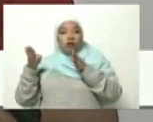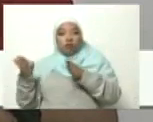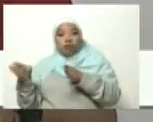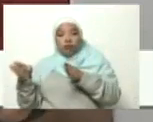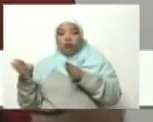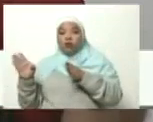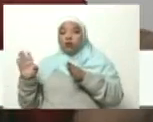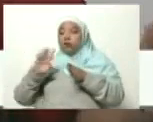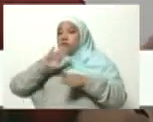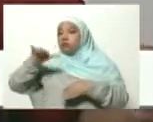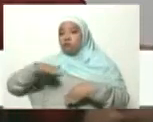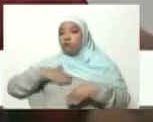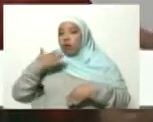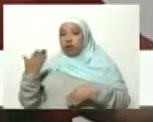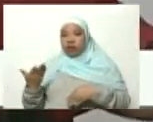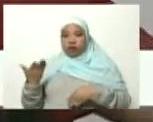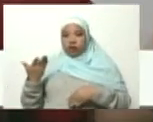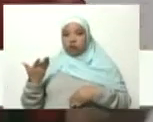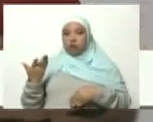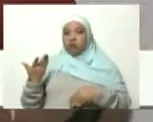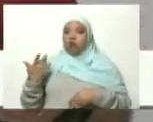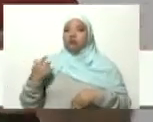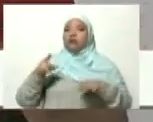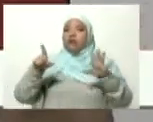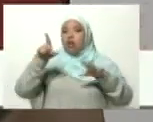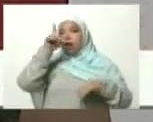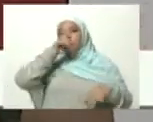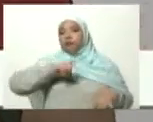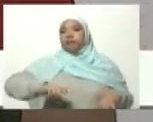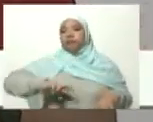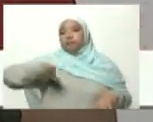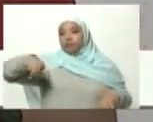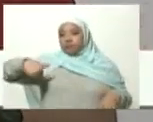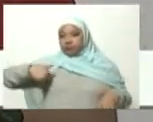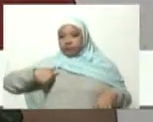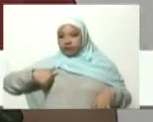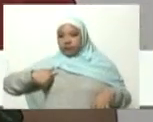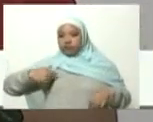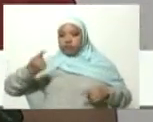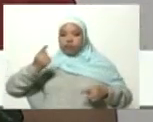No cuenten con eso de que 6 años ustedes y 6 años nosotros, no.